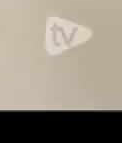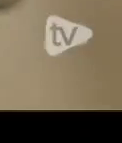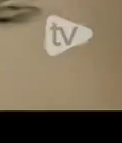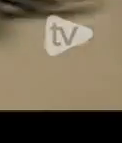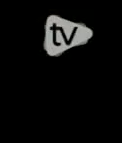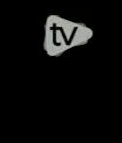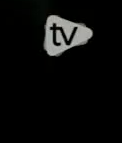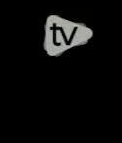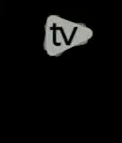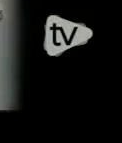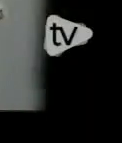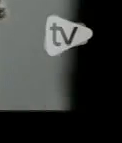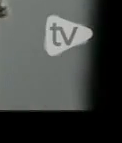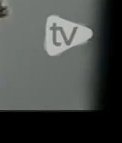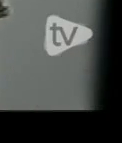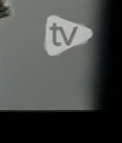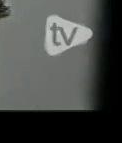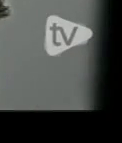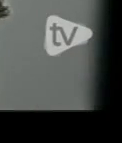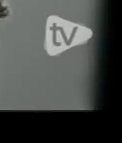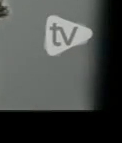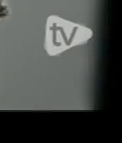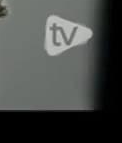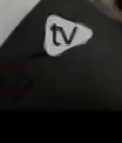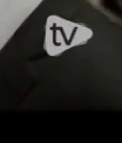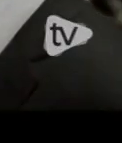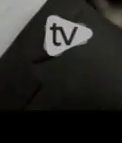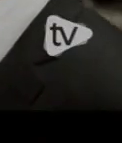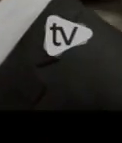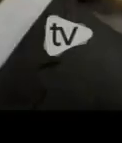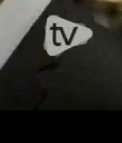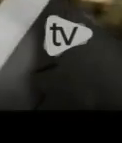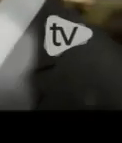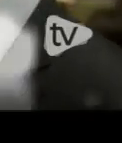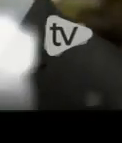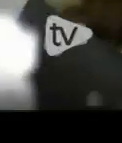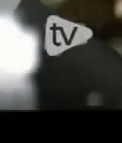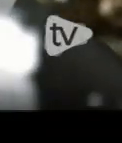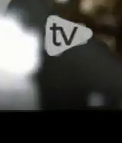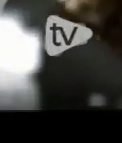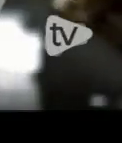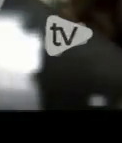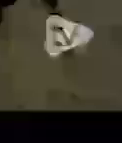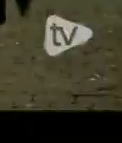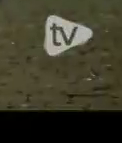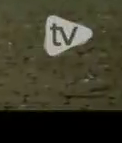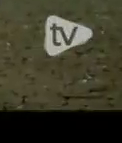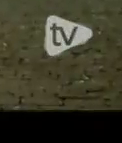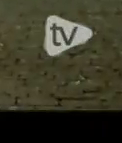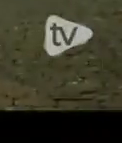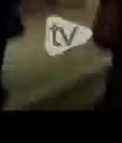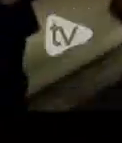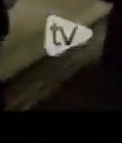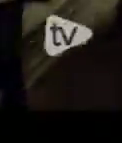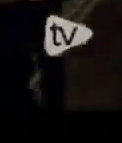Secretos. Solo el detective más famoso del mundo podrá resolver los casos más complicados.